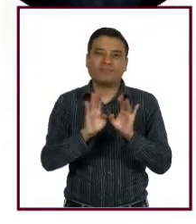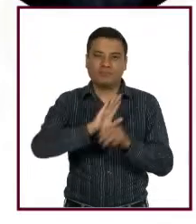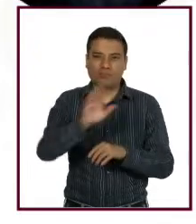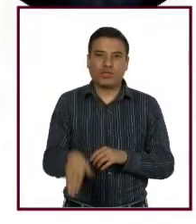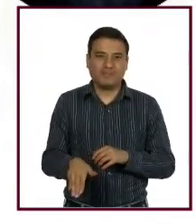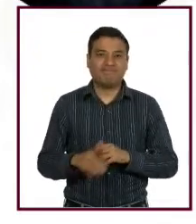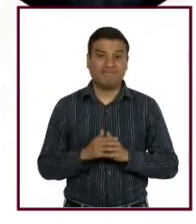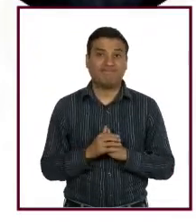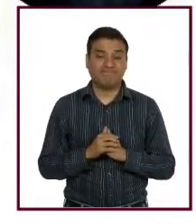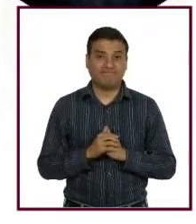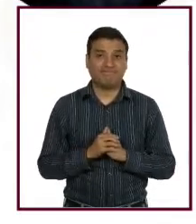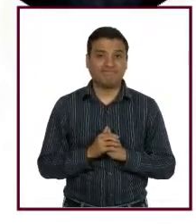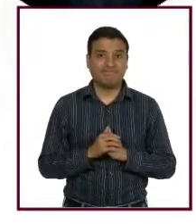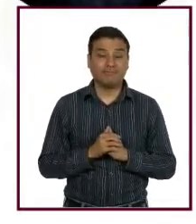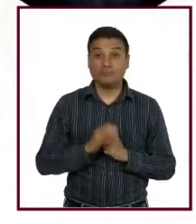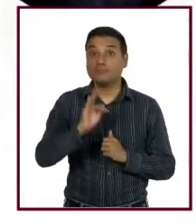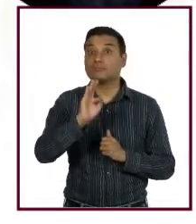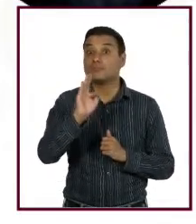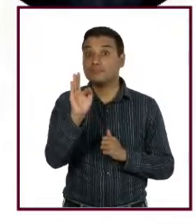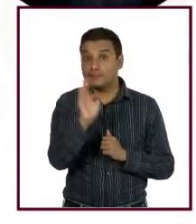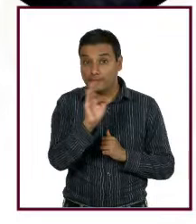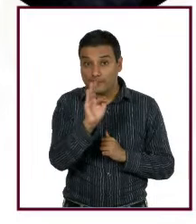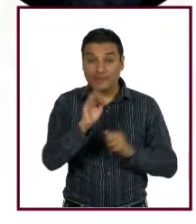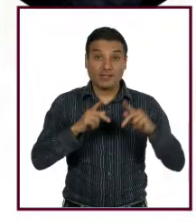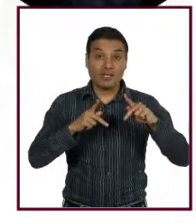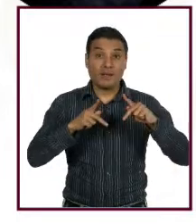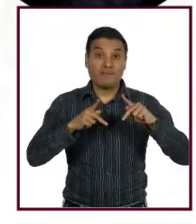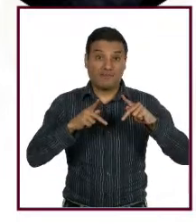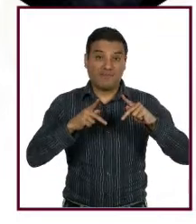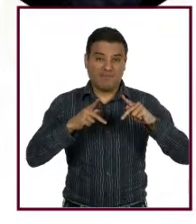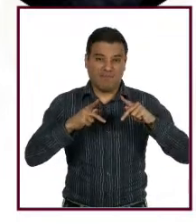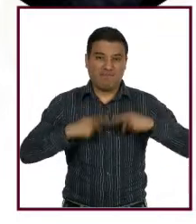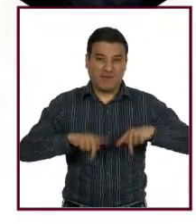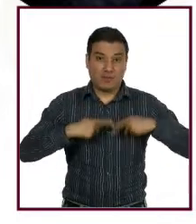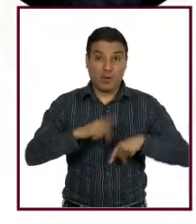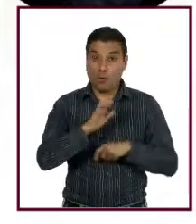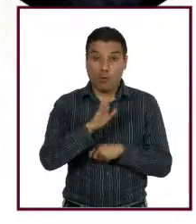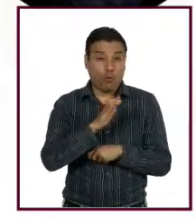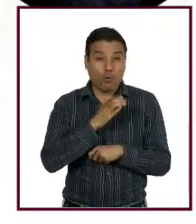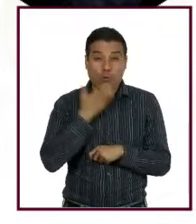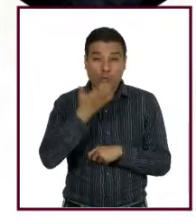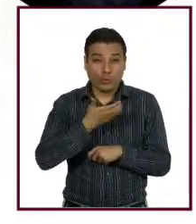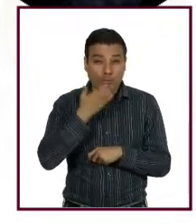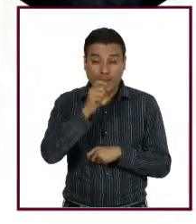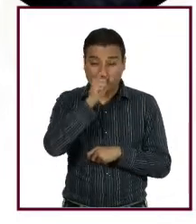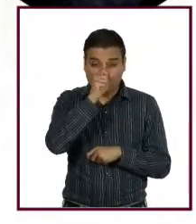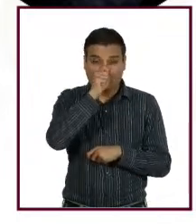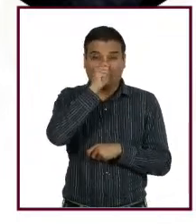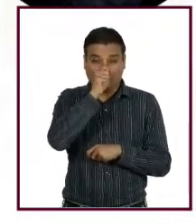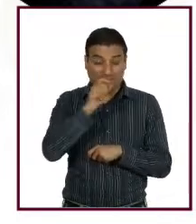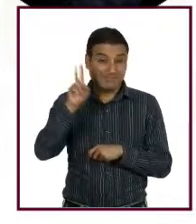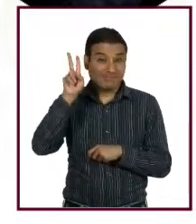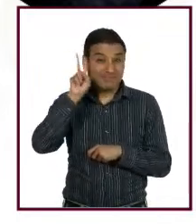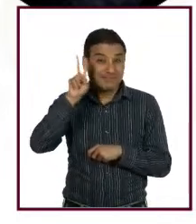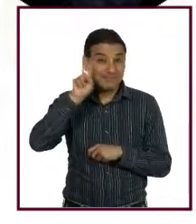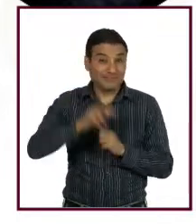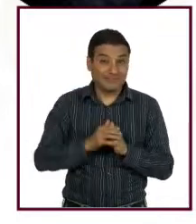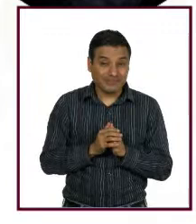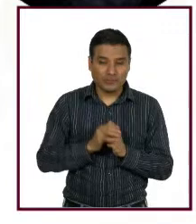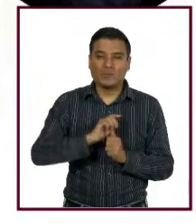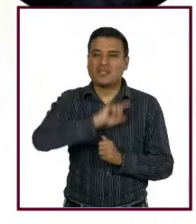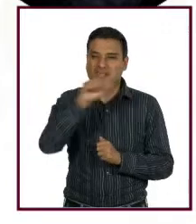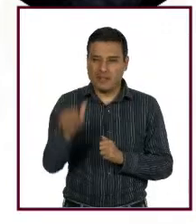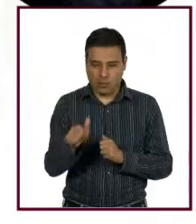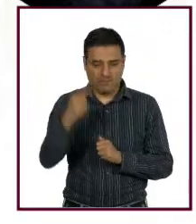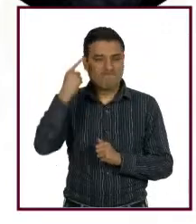Su uso nocivo o dependencia, que es como llamamos en la parte de la adicción, se relaciona estrechamente con problemas de